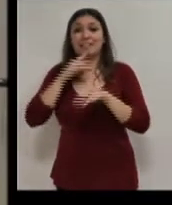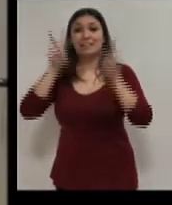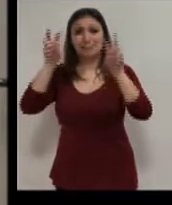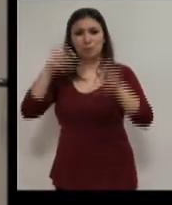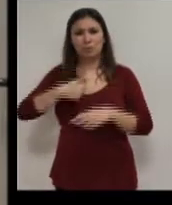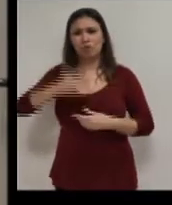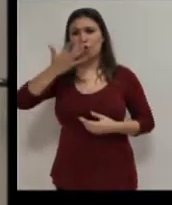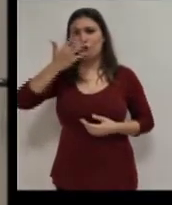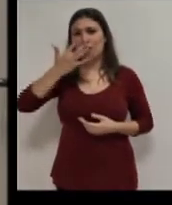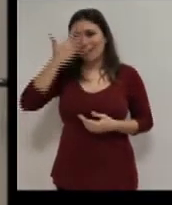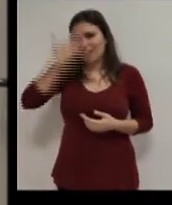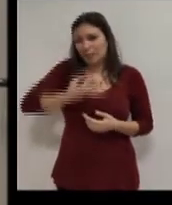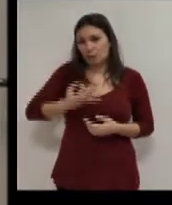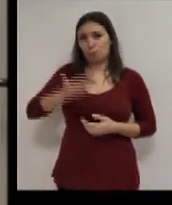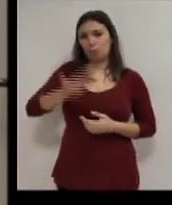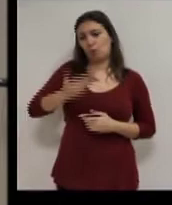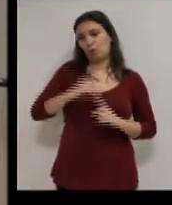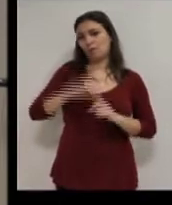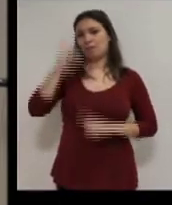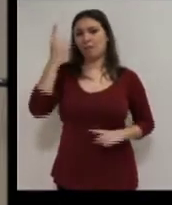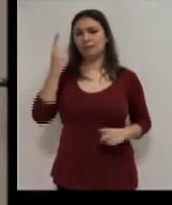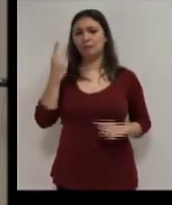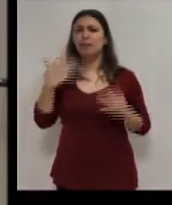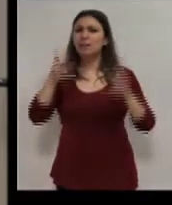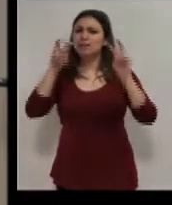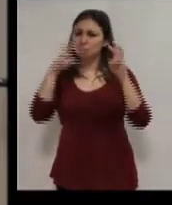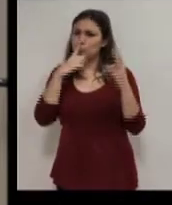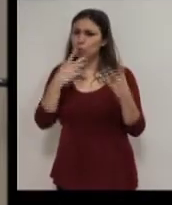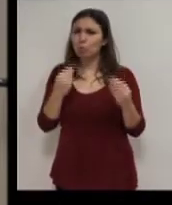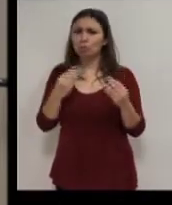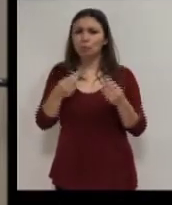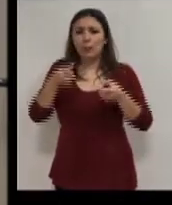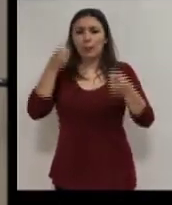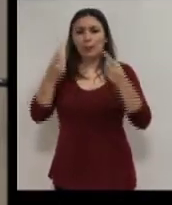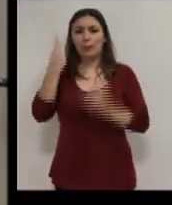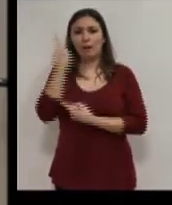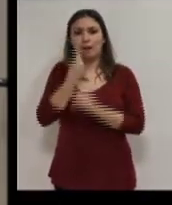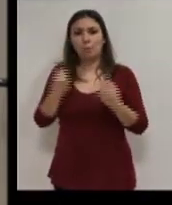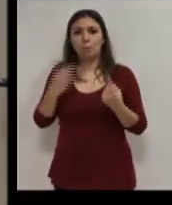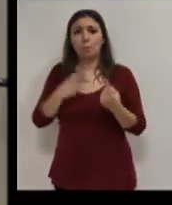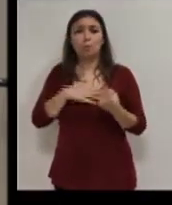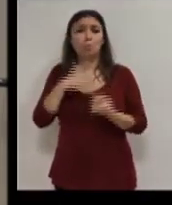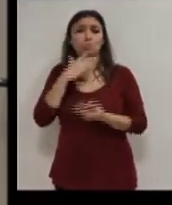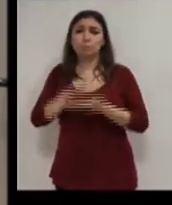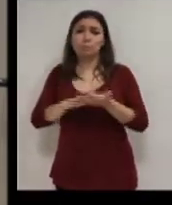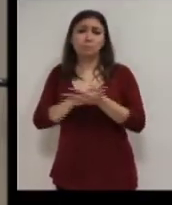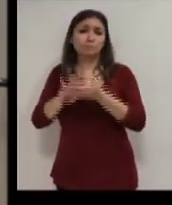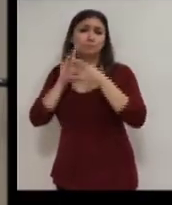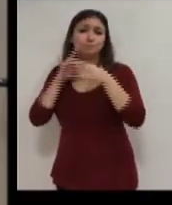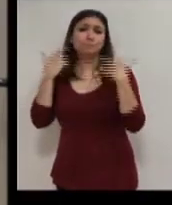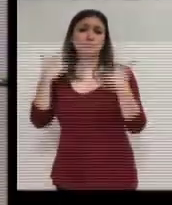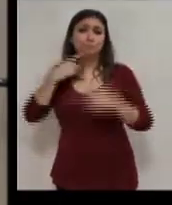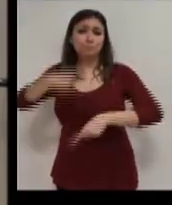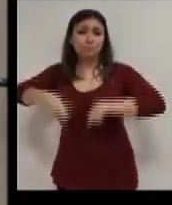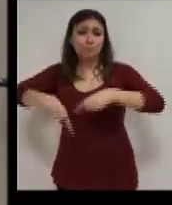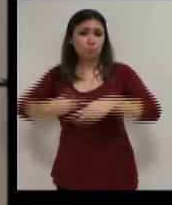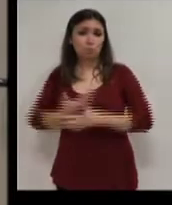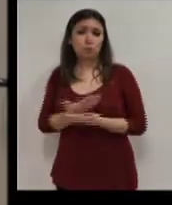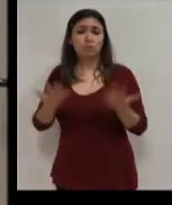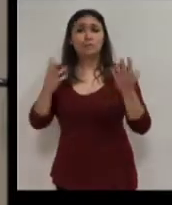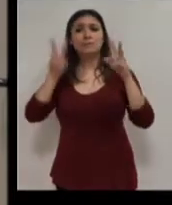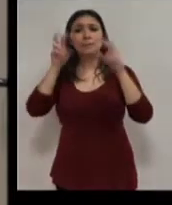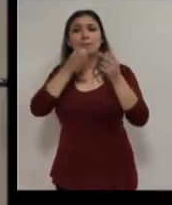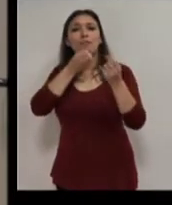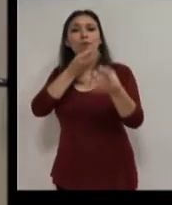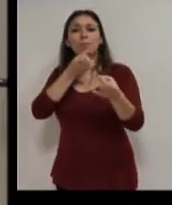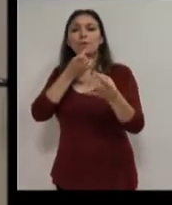a orientar un poco hacia los temas que yo conozco, creo que son más importantes dentro de los muchos que hay, que los podemos, si queréis, a un momento censar, son muy comunes al